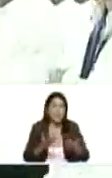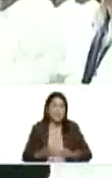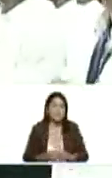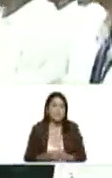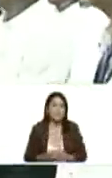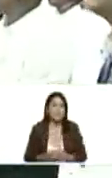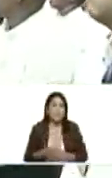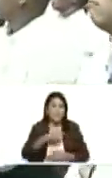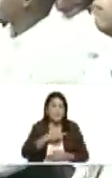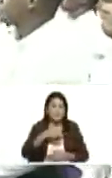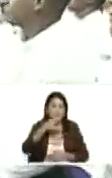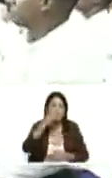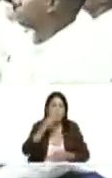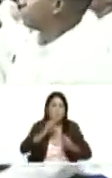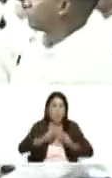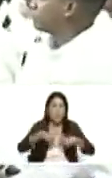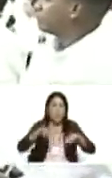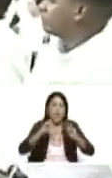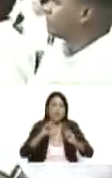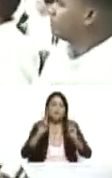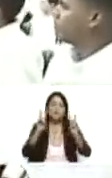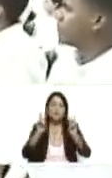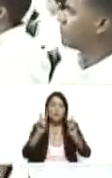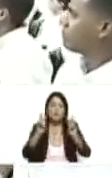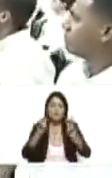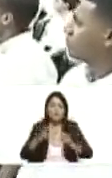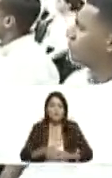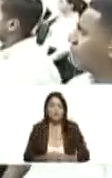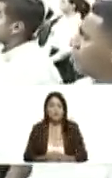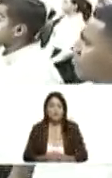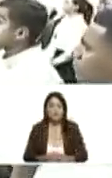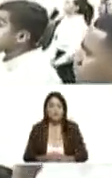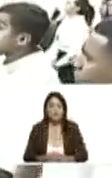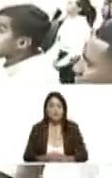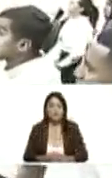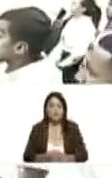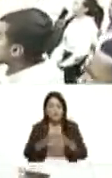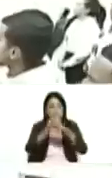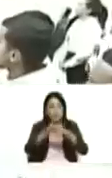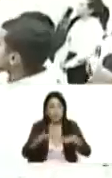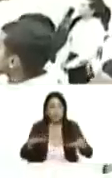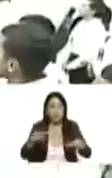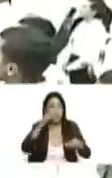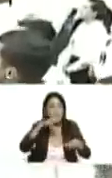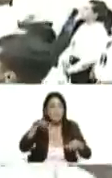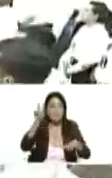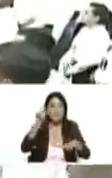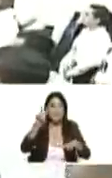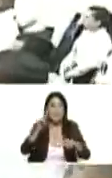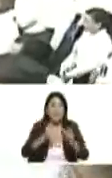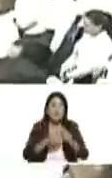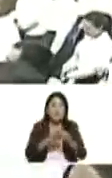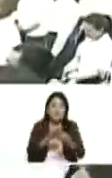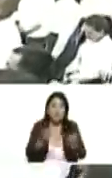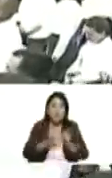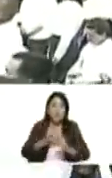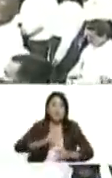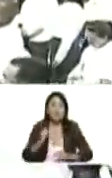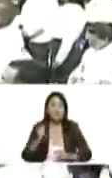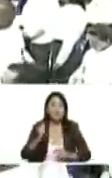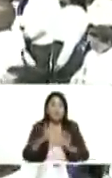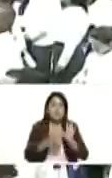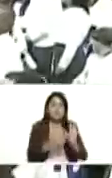nueva espiritualidad, los nuevos valores de esa espiritualidad entre el pueblo. Y la policía tiene que ser ejemplo,